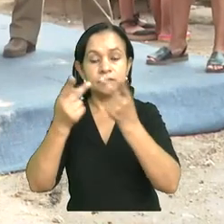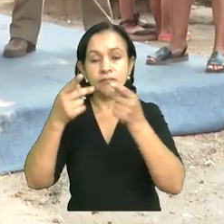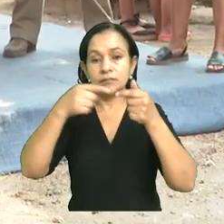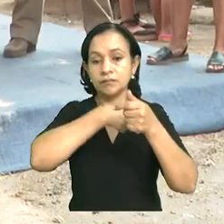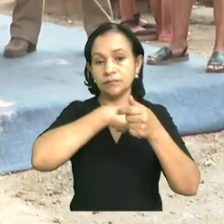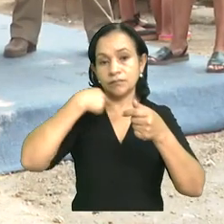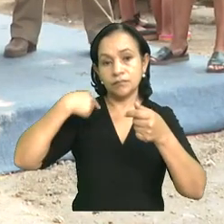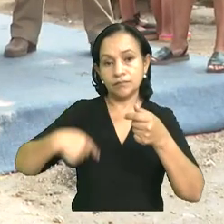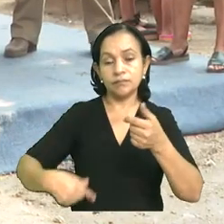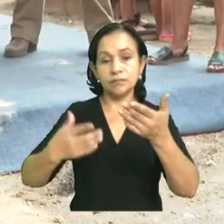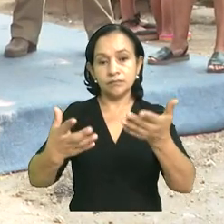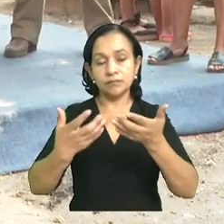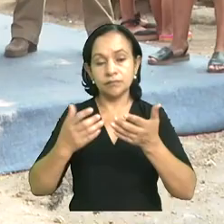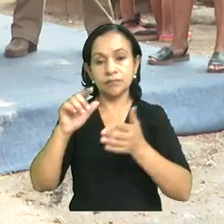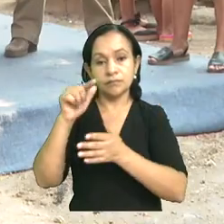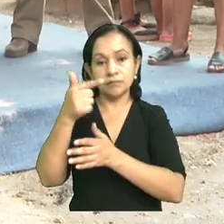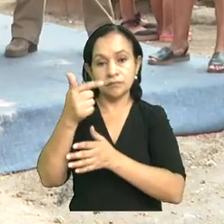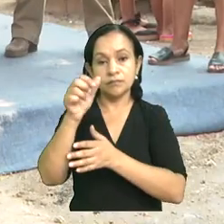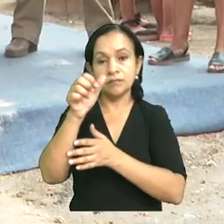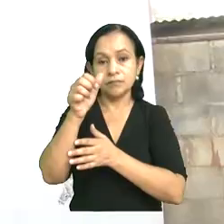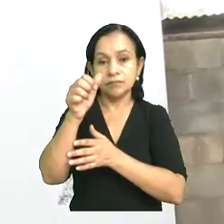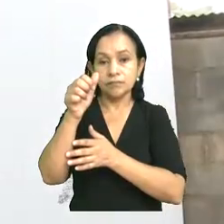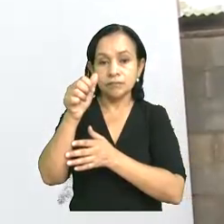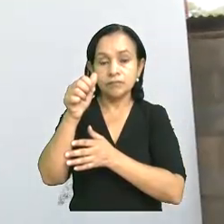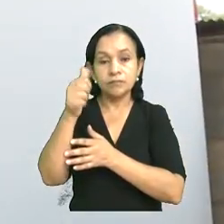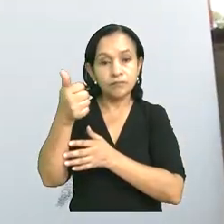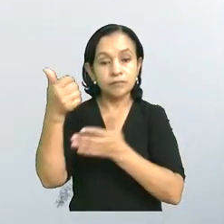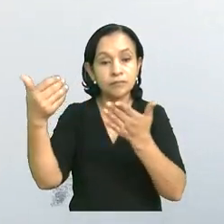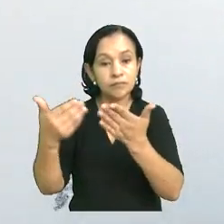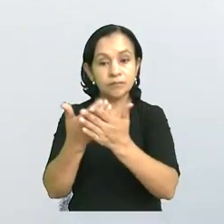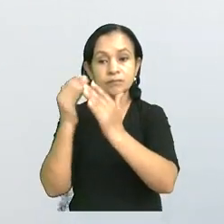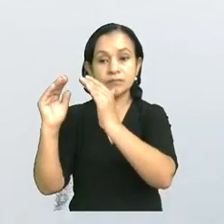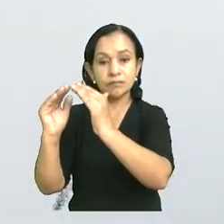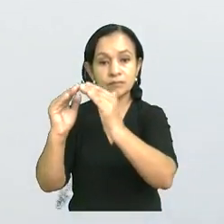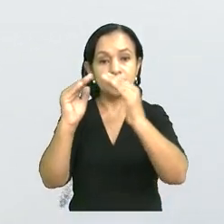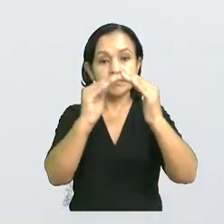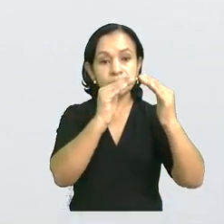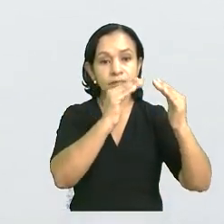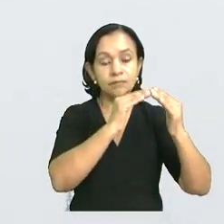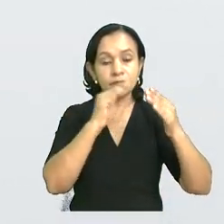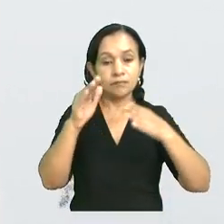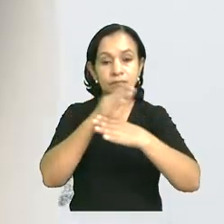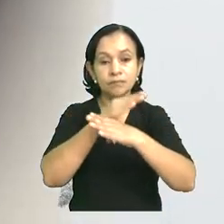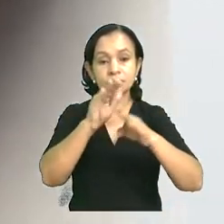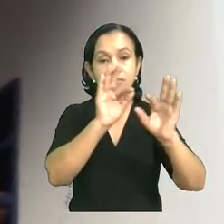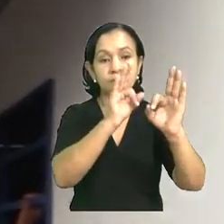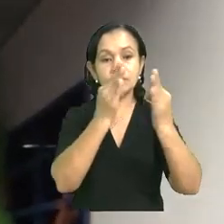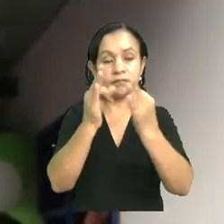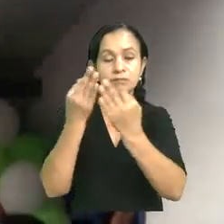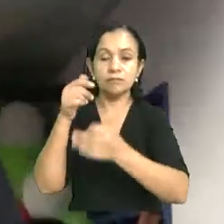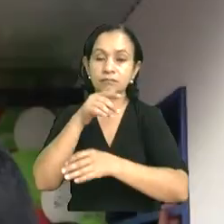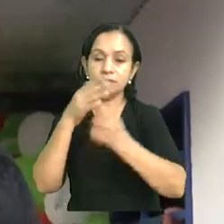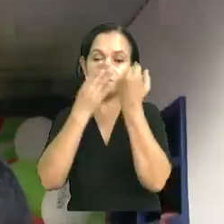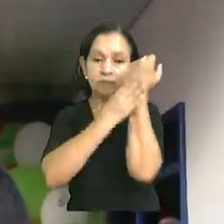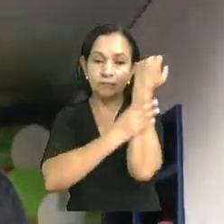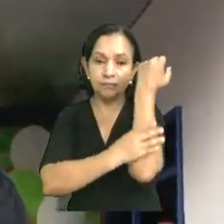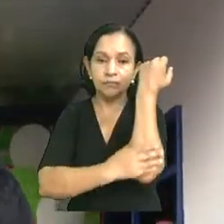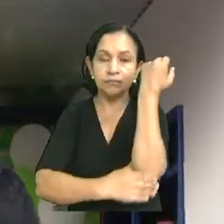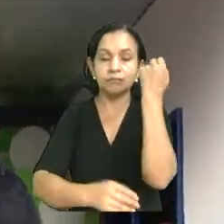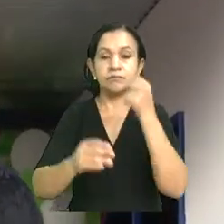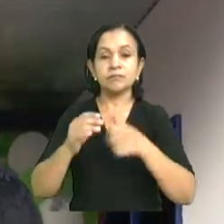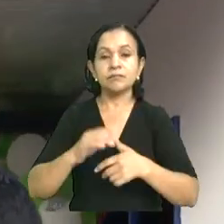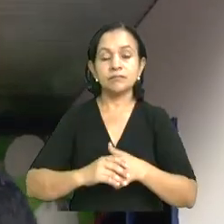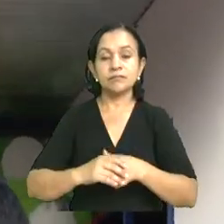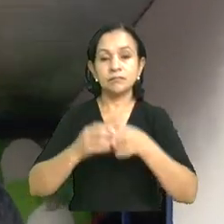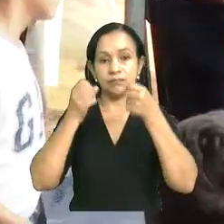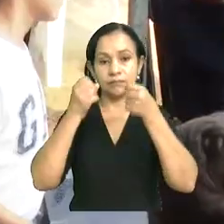se proyecta la entrega de 76 nuevas viviendas que serán distribuidas entre las familias que más lo necesitan. Con cámara de